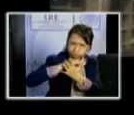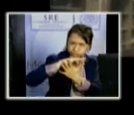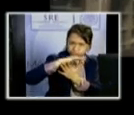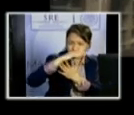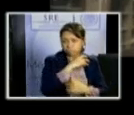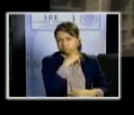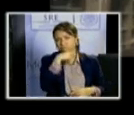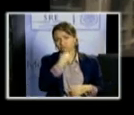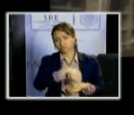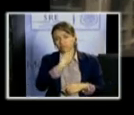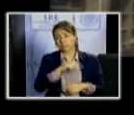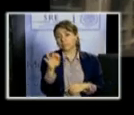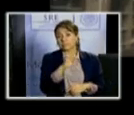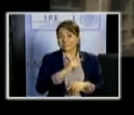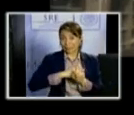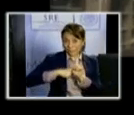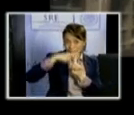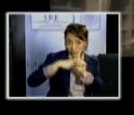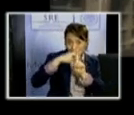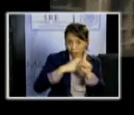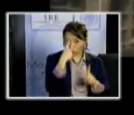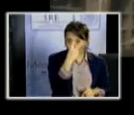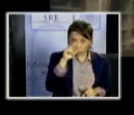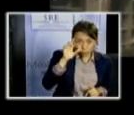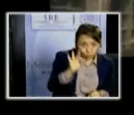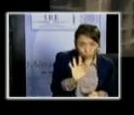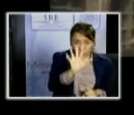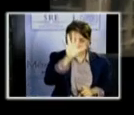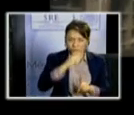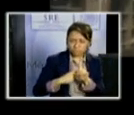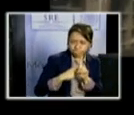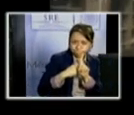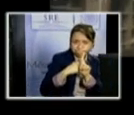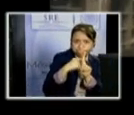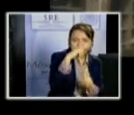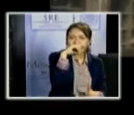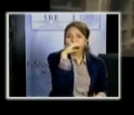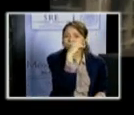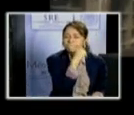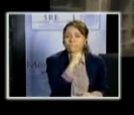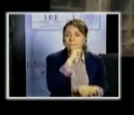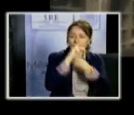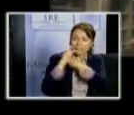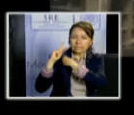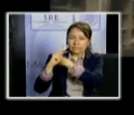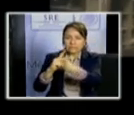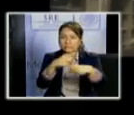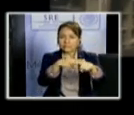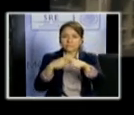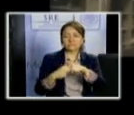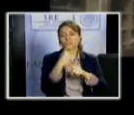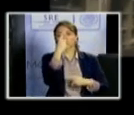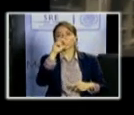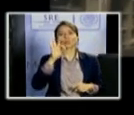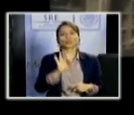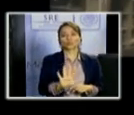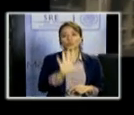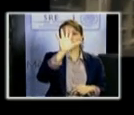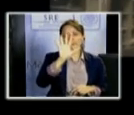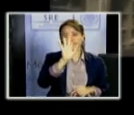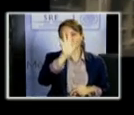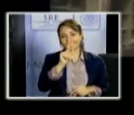de 2.5 de la temperatura, tendríamos una pérdida país por país de entre 1.5 y 5 puntos